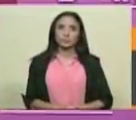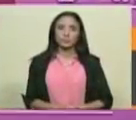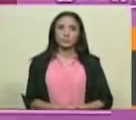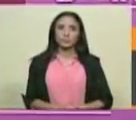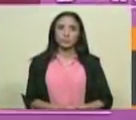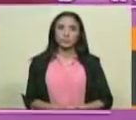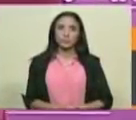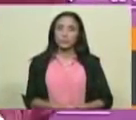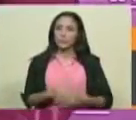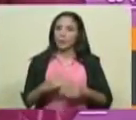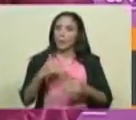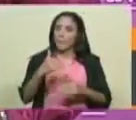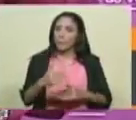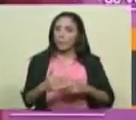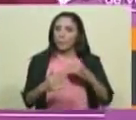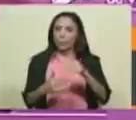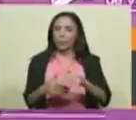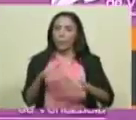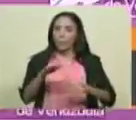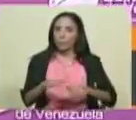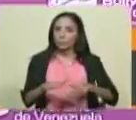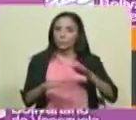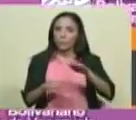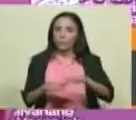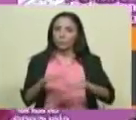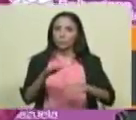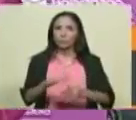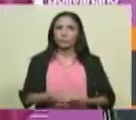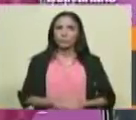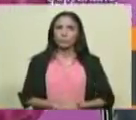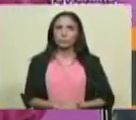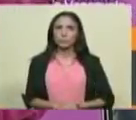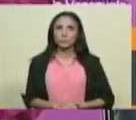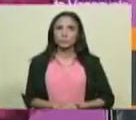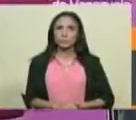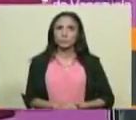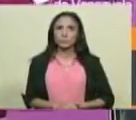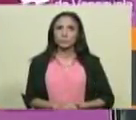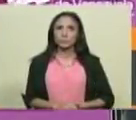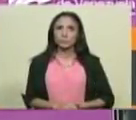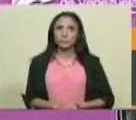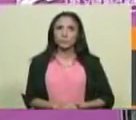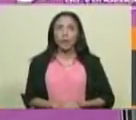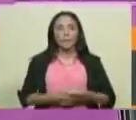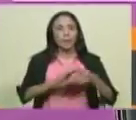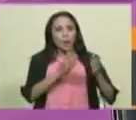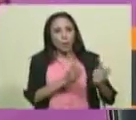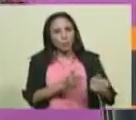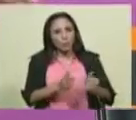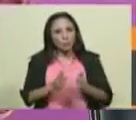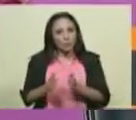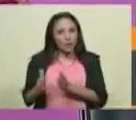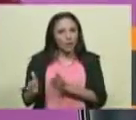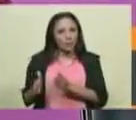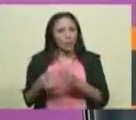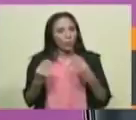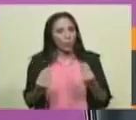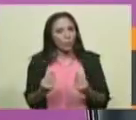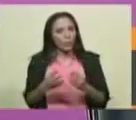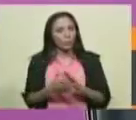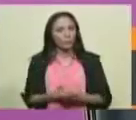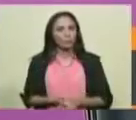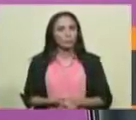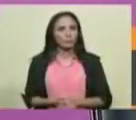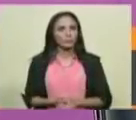que den un paso al frente, un paso adelante para organizar el movimiento de hogares de la patria